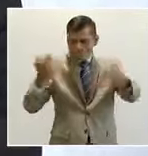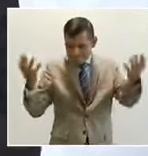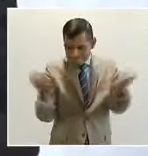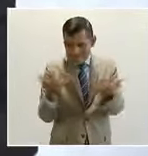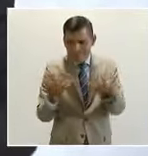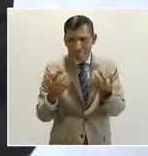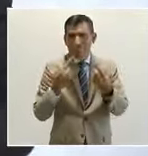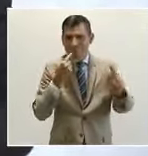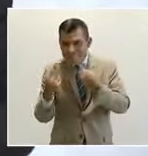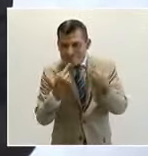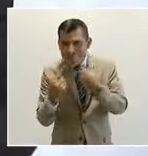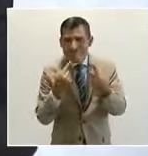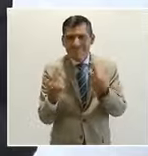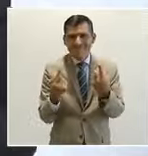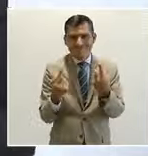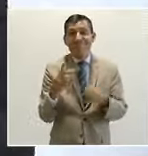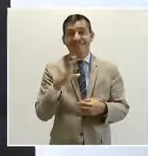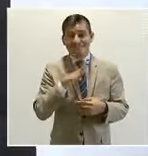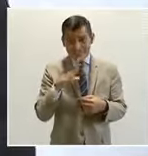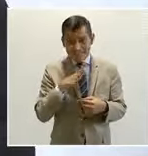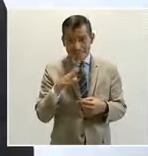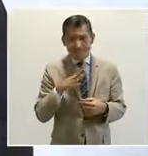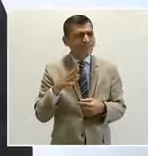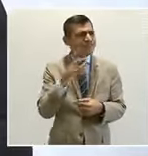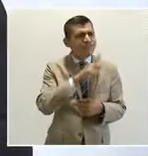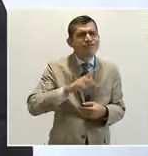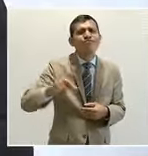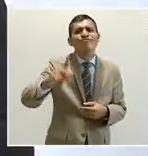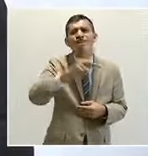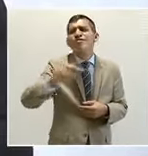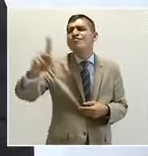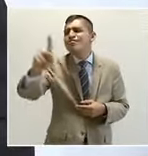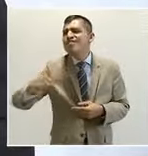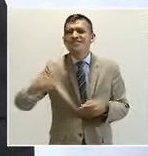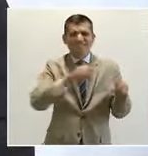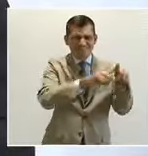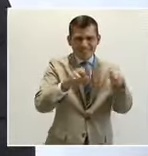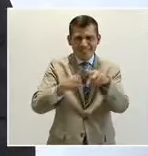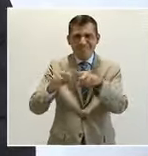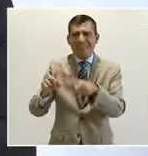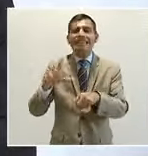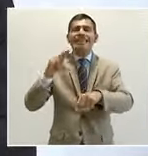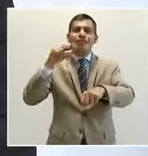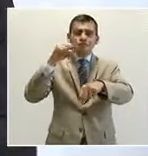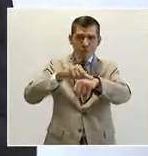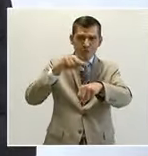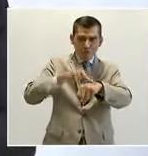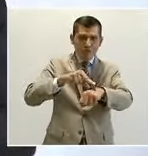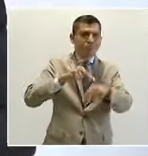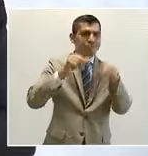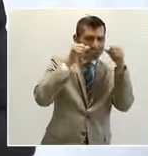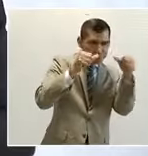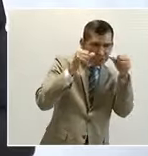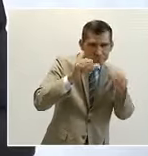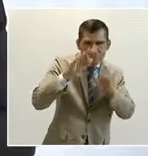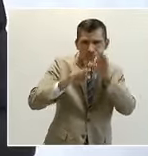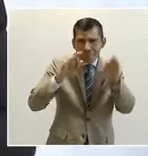se va a tener en todos los pueblos atención médica repito de